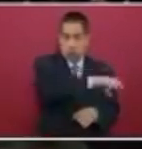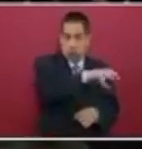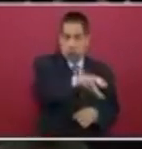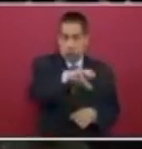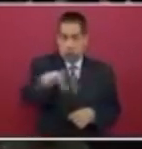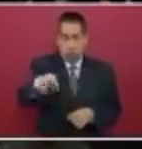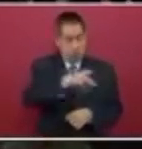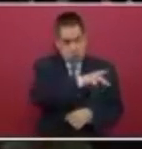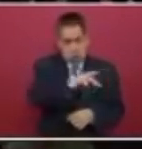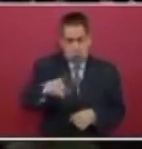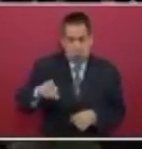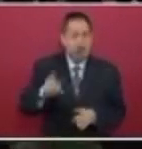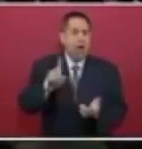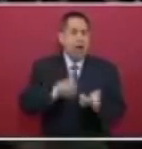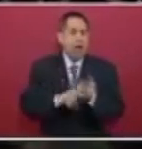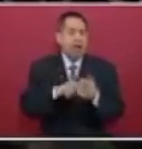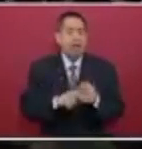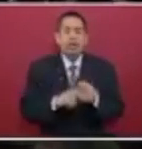por donde pasó